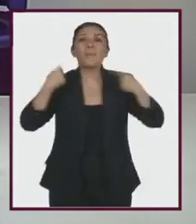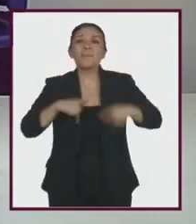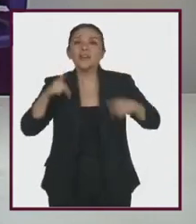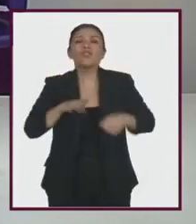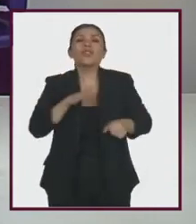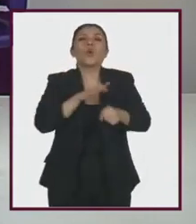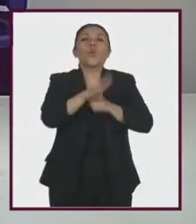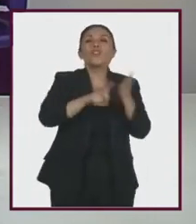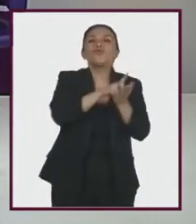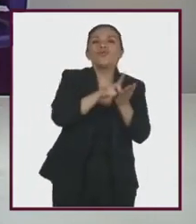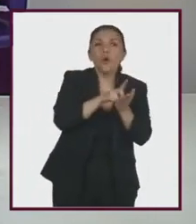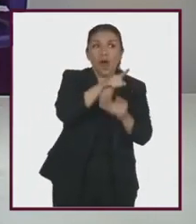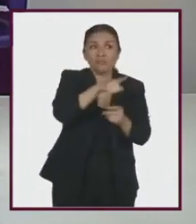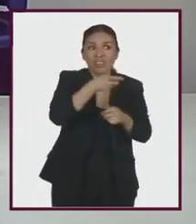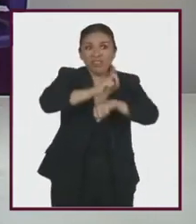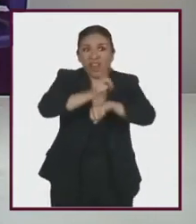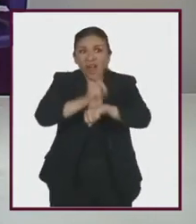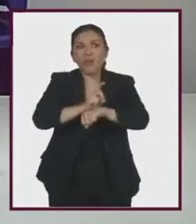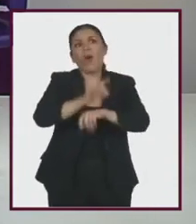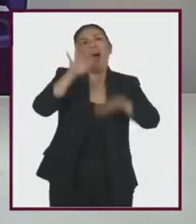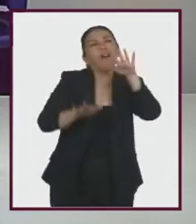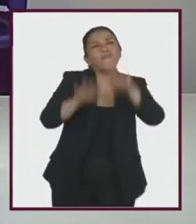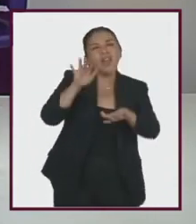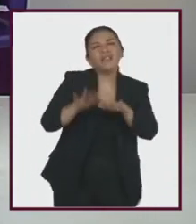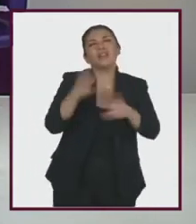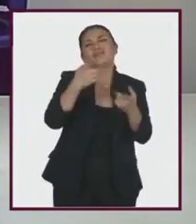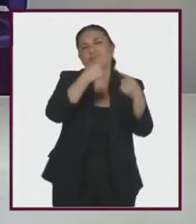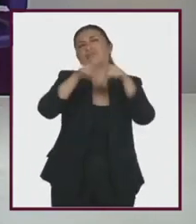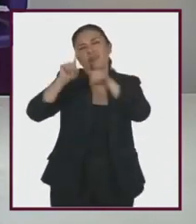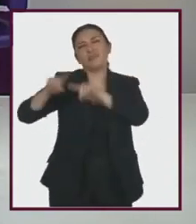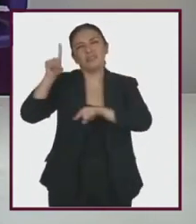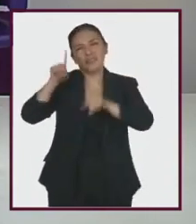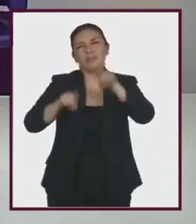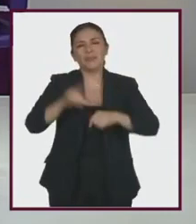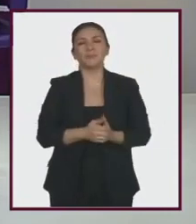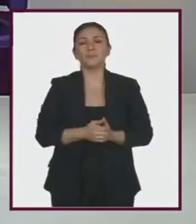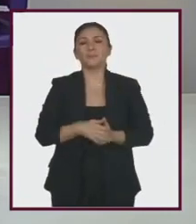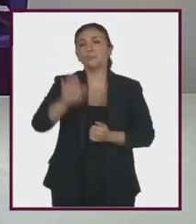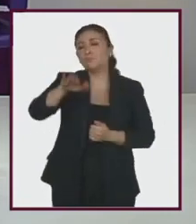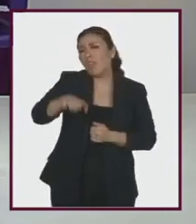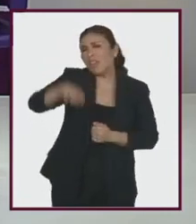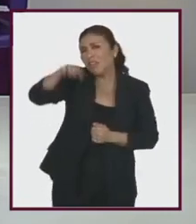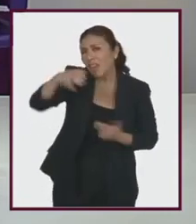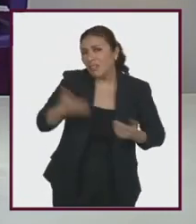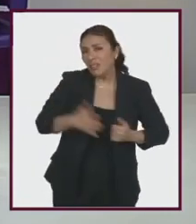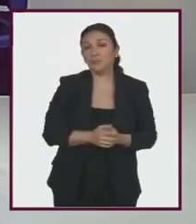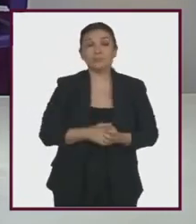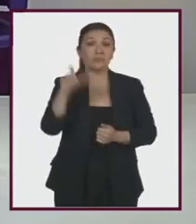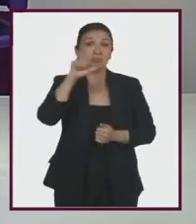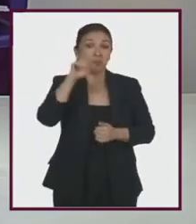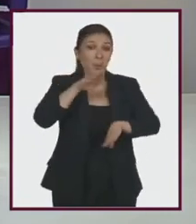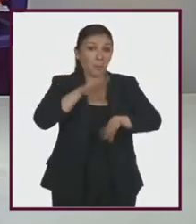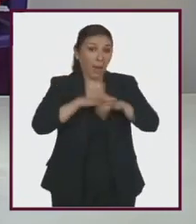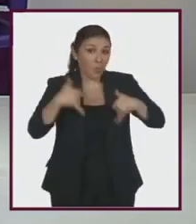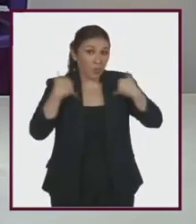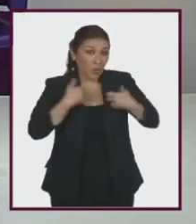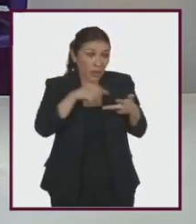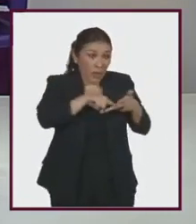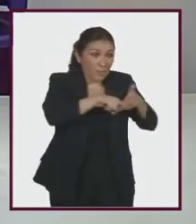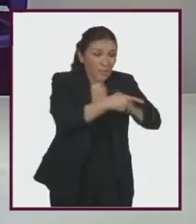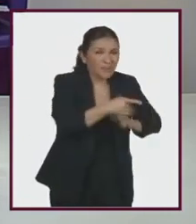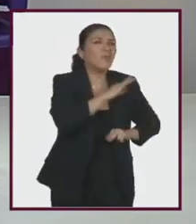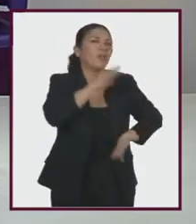sustancia y de las personas que están consumiendo también. ¿Edad? Pues entre más jóvenes tenemos más